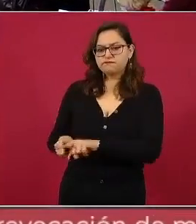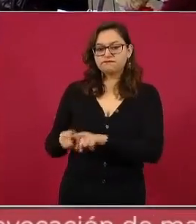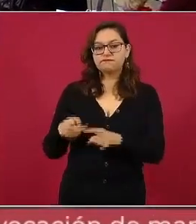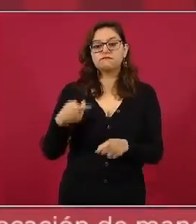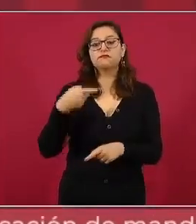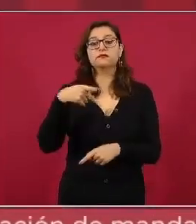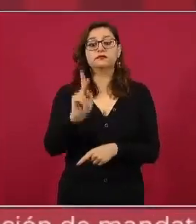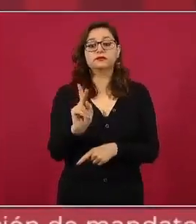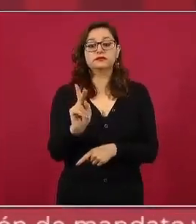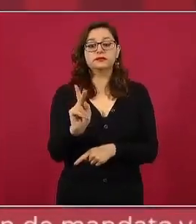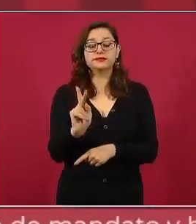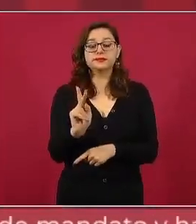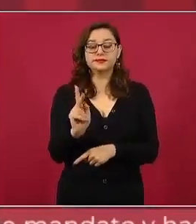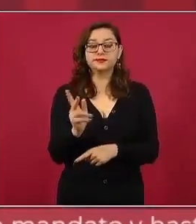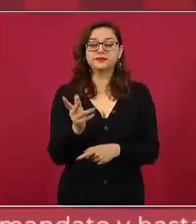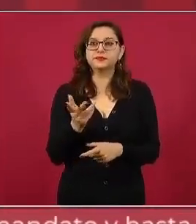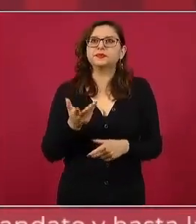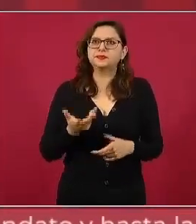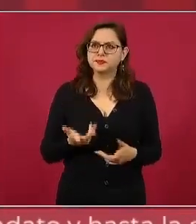era, vamos a decir, plural.